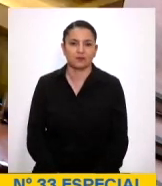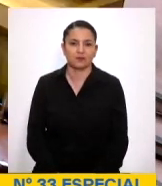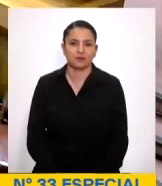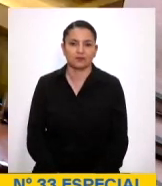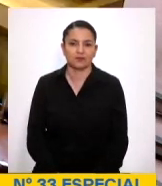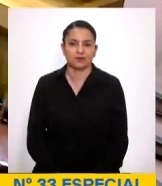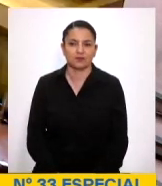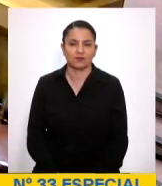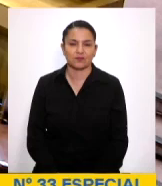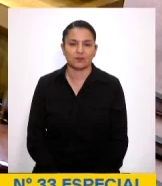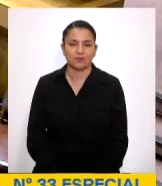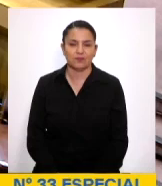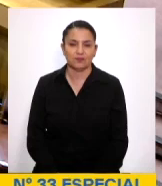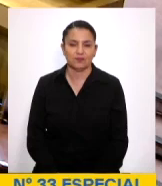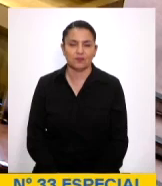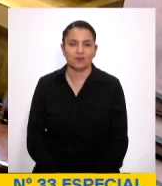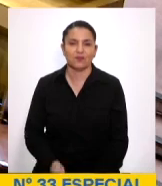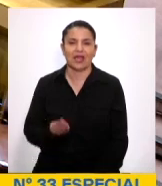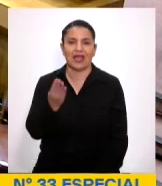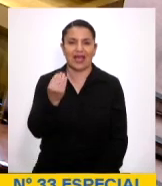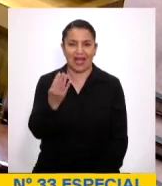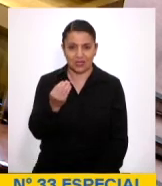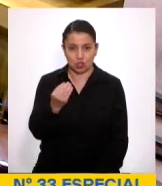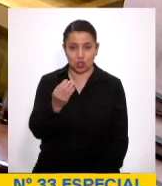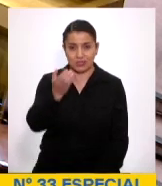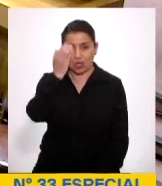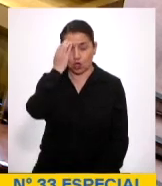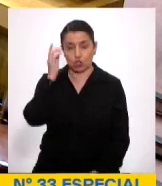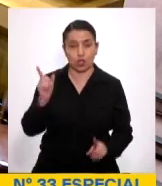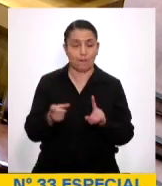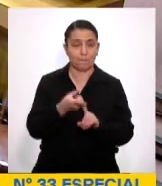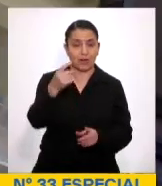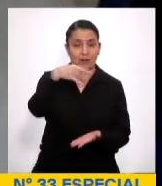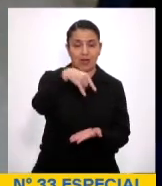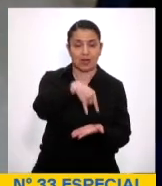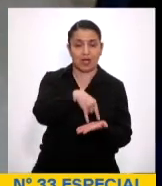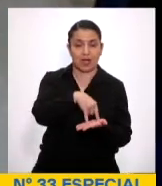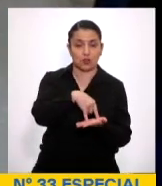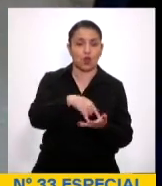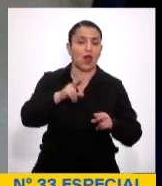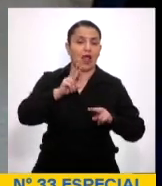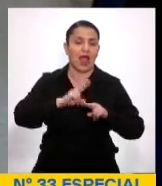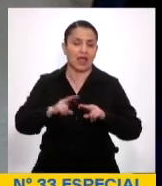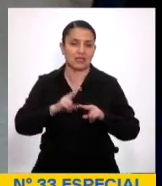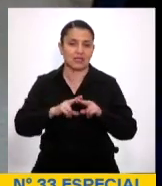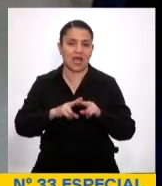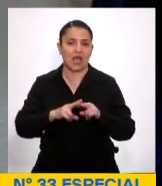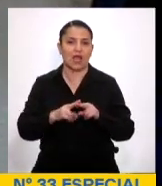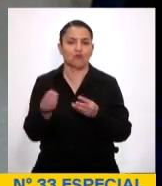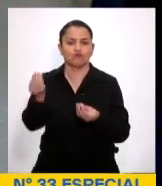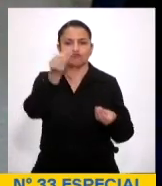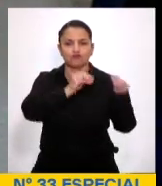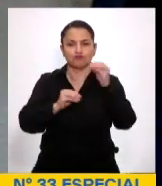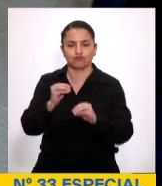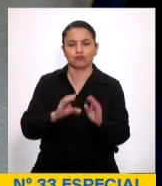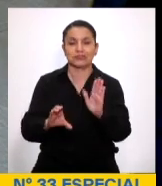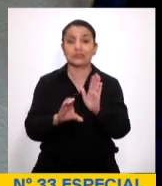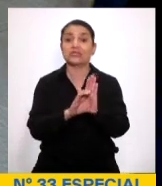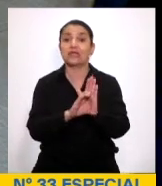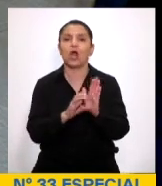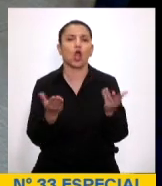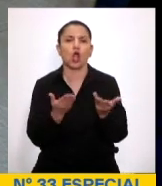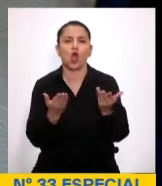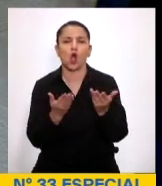patria ya el 14 de agosto Este primer congreso sancionado un primer bosquejo de carta fundamental denominado reglamento para el